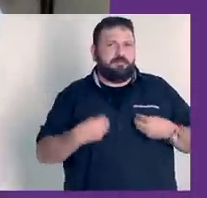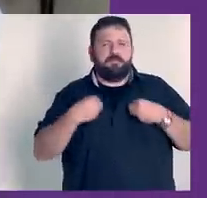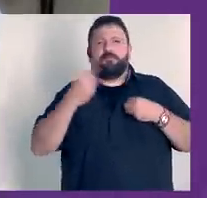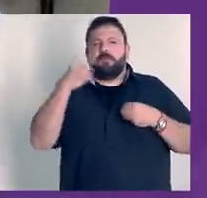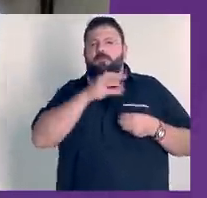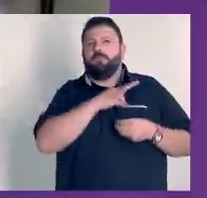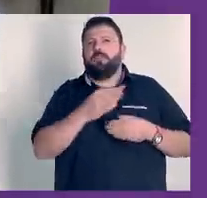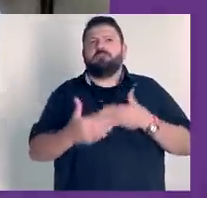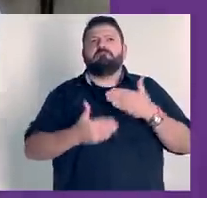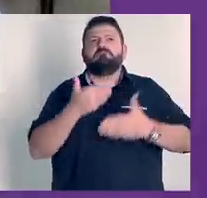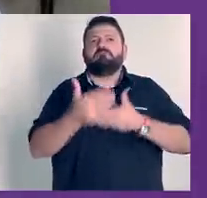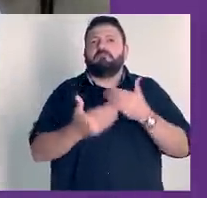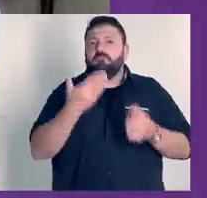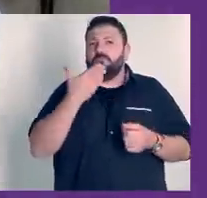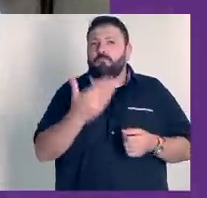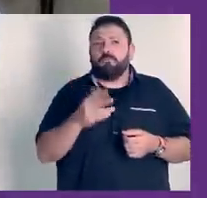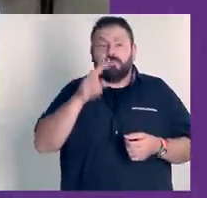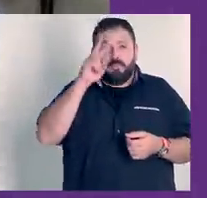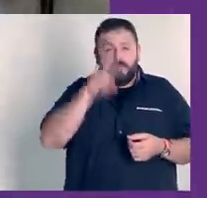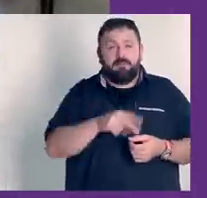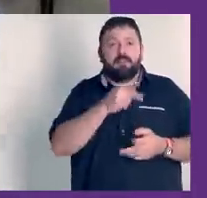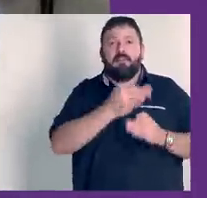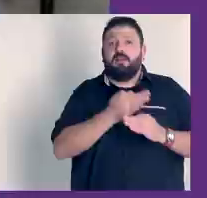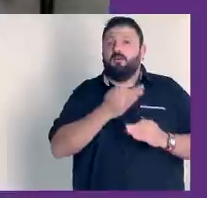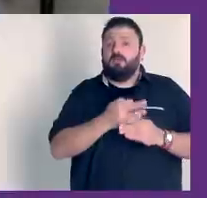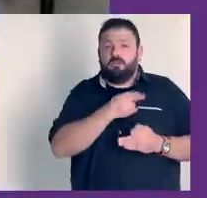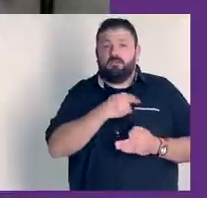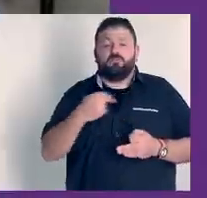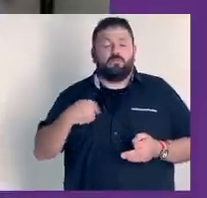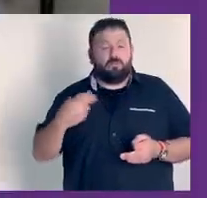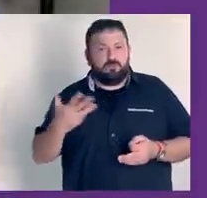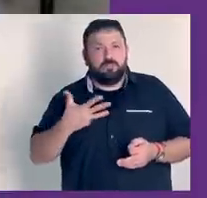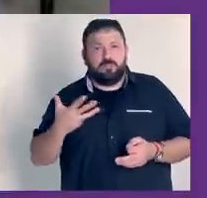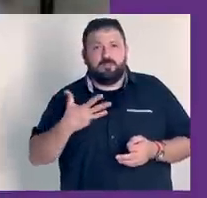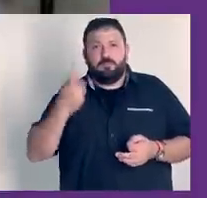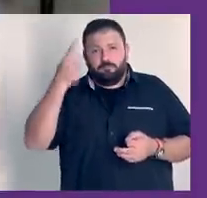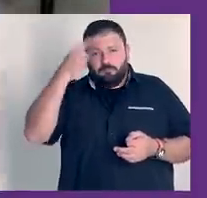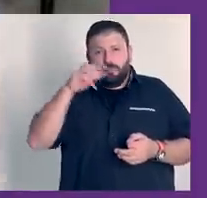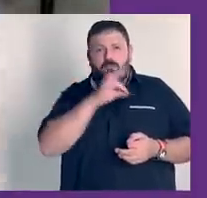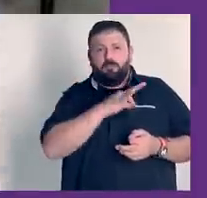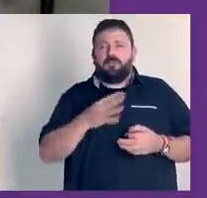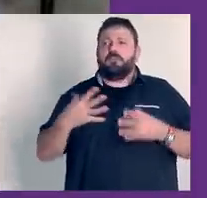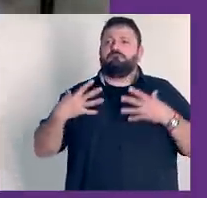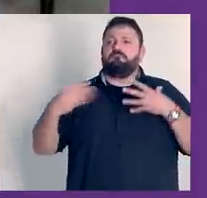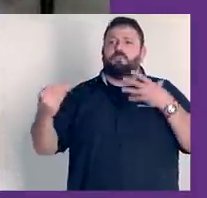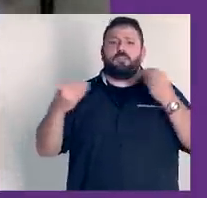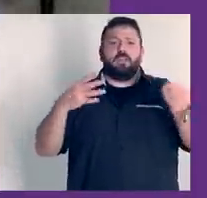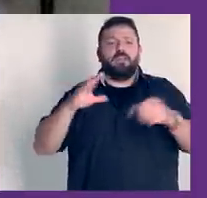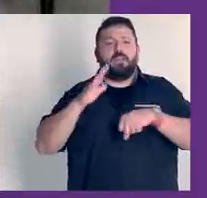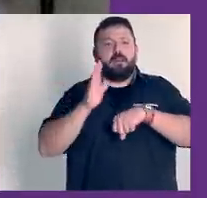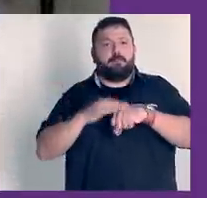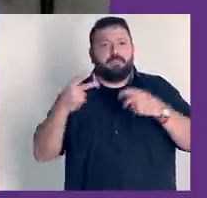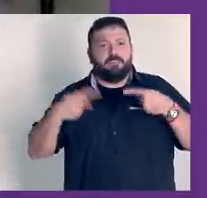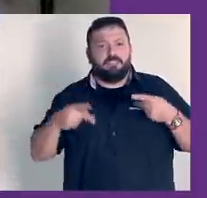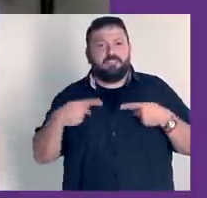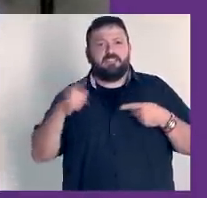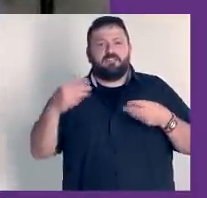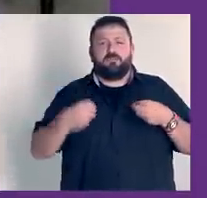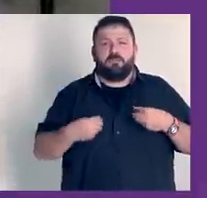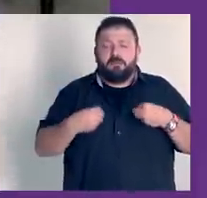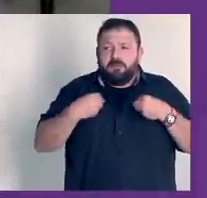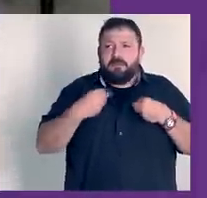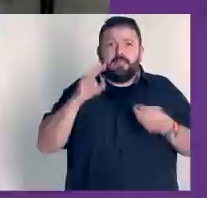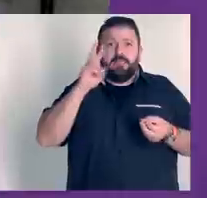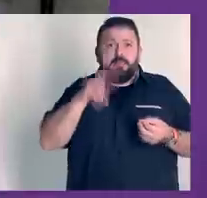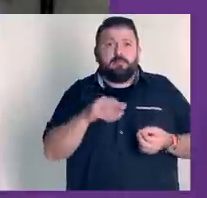para salir adelante, pues esa es la manera que también nosotros tenemos para contagiar a más gente de que vivan lo que merecen vivir,